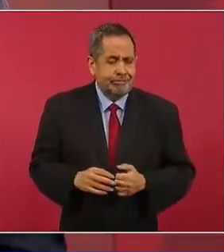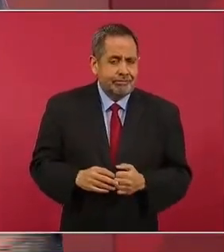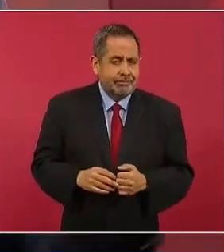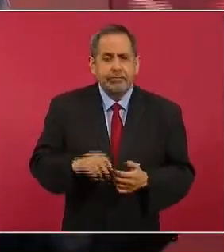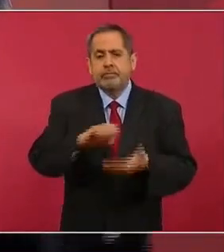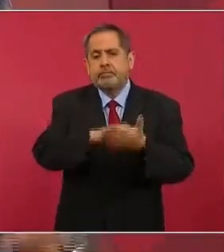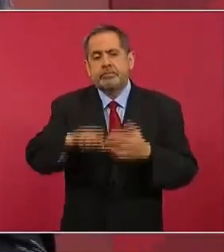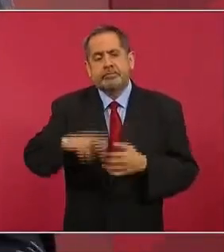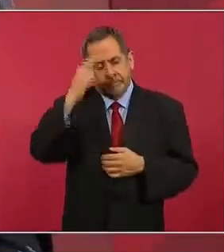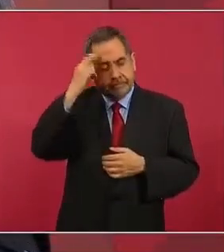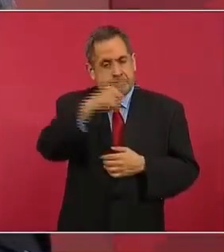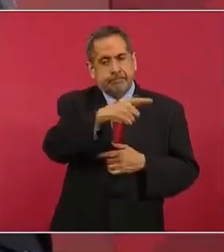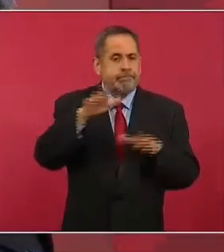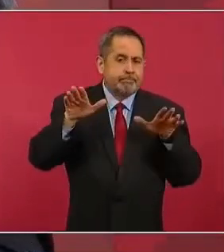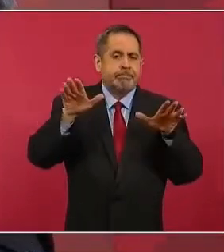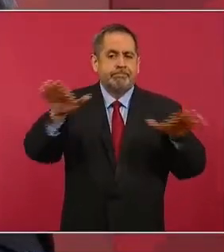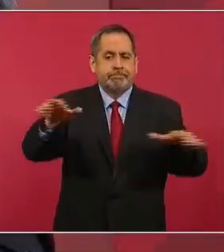aeropuerto,